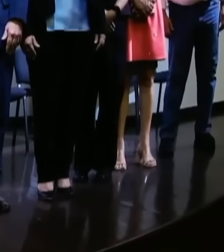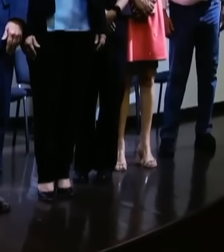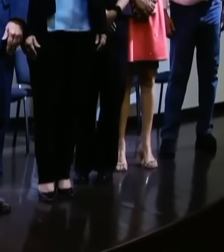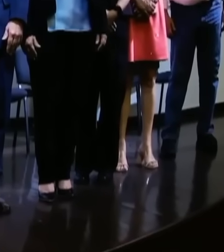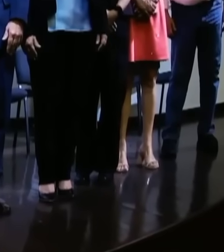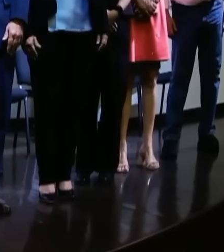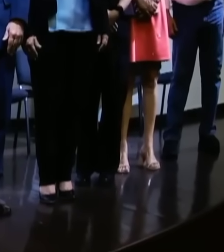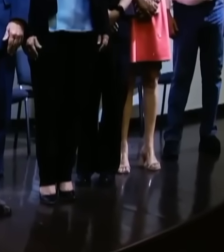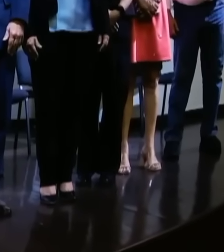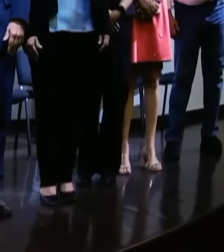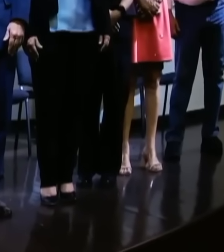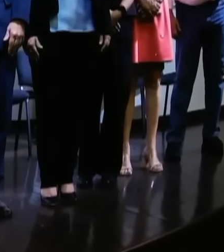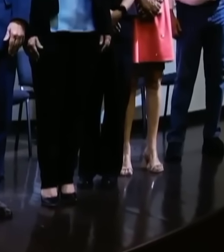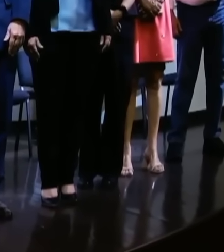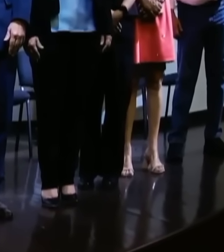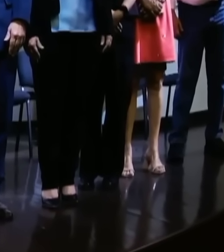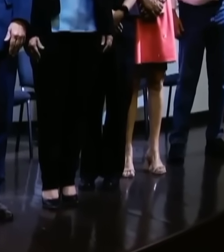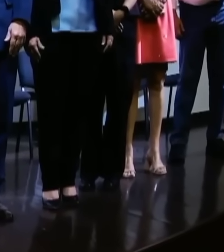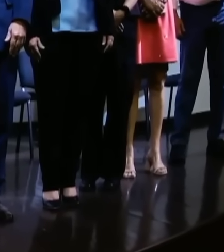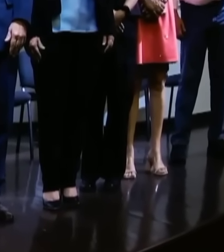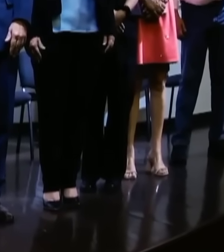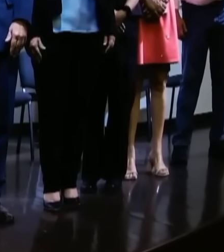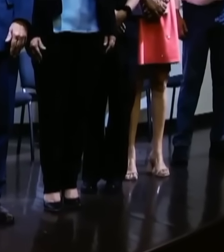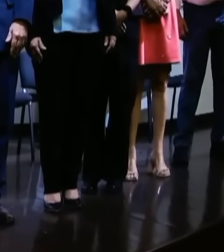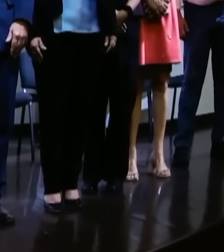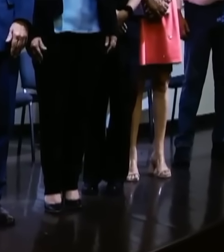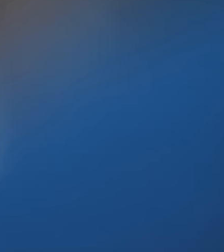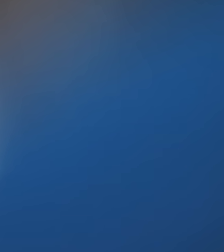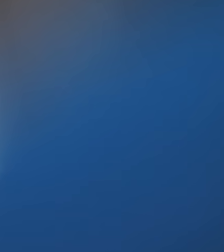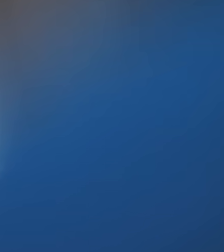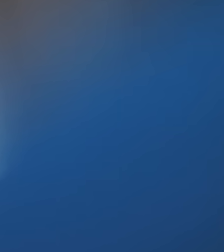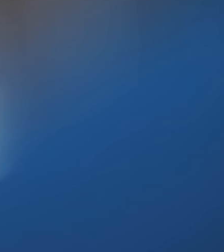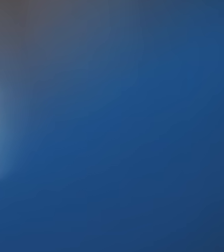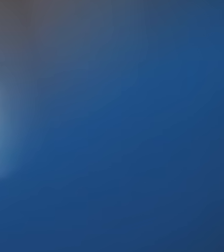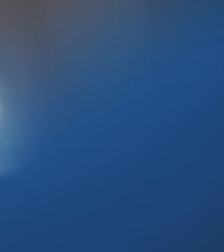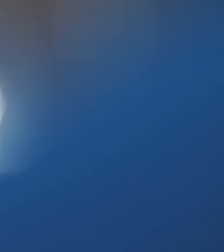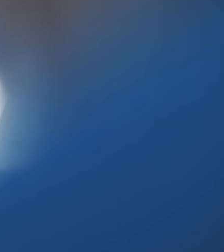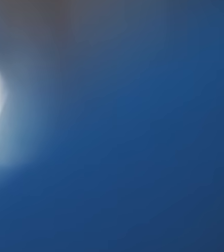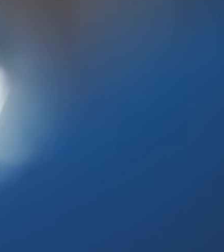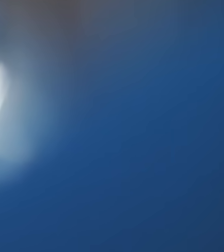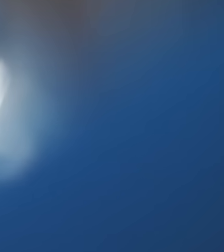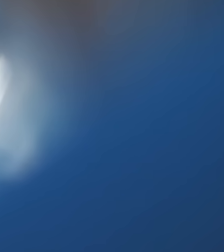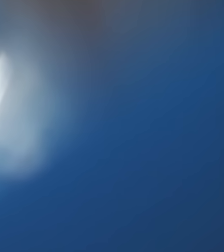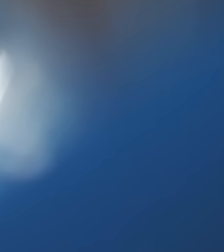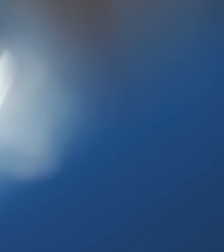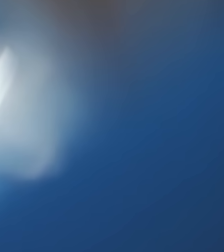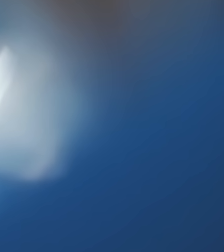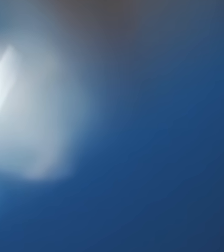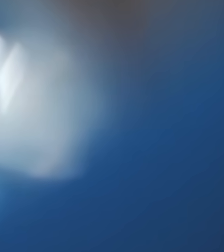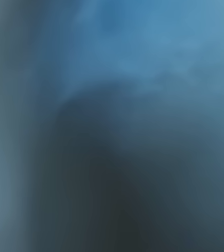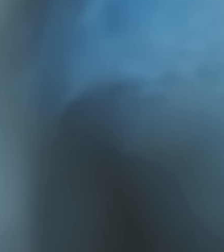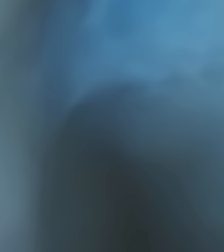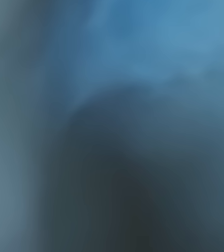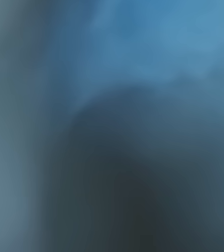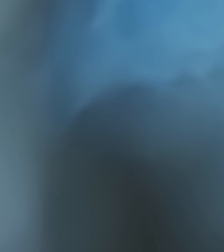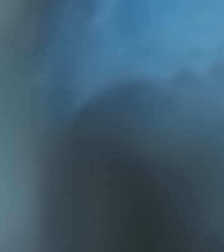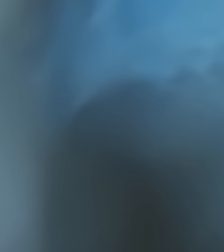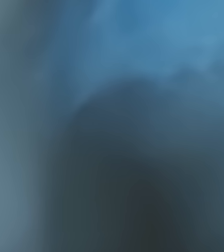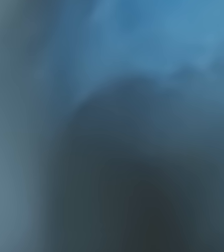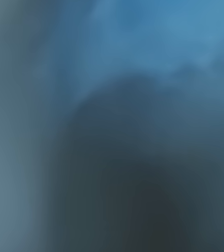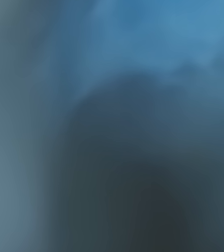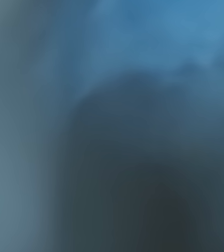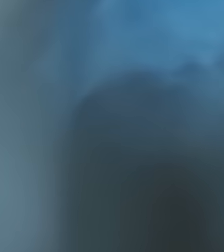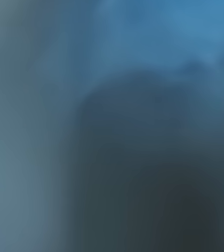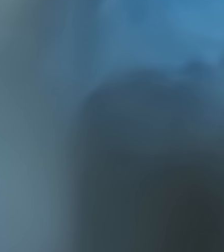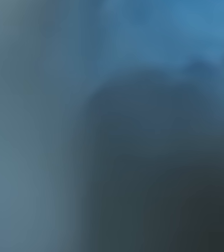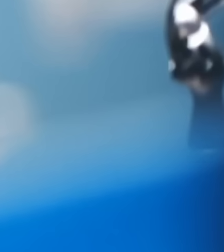del 64 aniversario del Centro Médico Nacional 20 de noviembre, recordamos la hazaña de la cirujana cardiotorácica María del Sol García